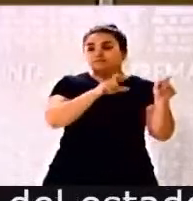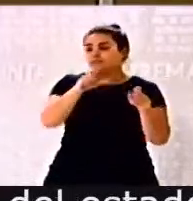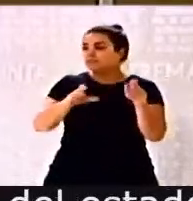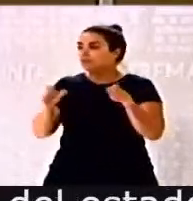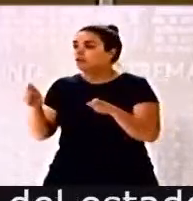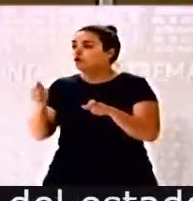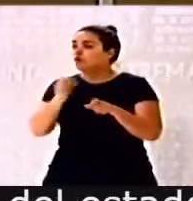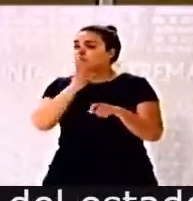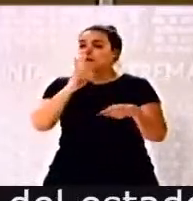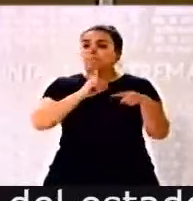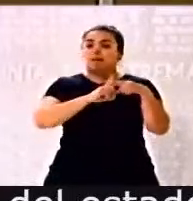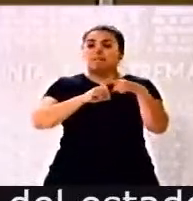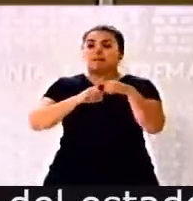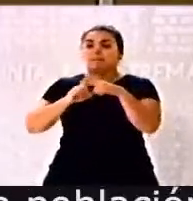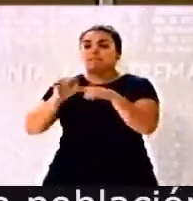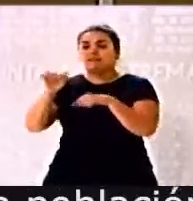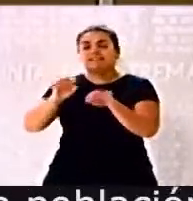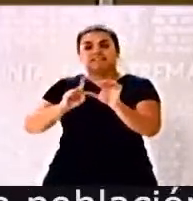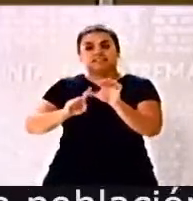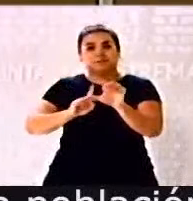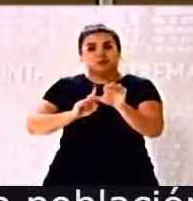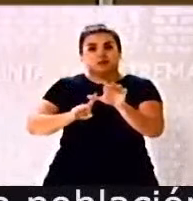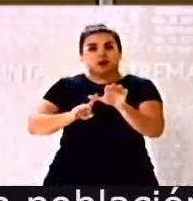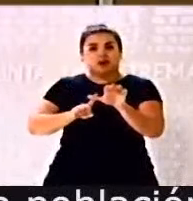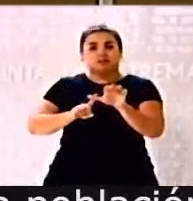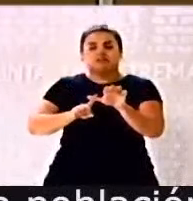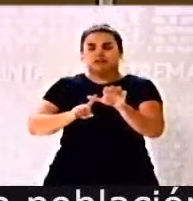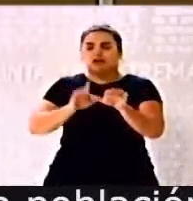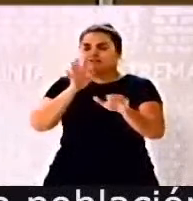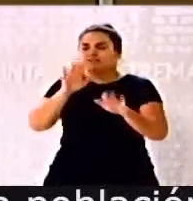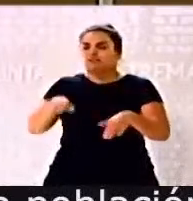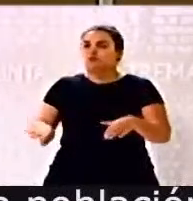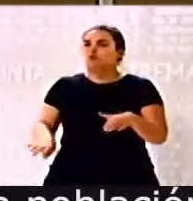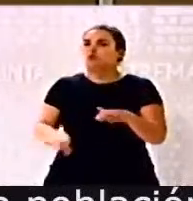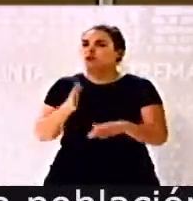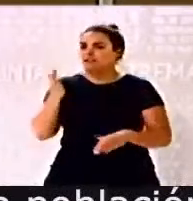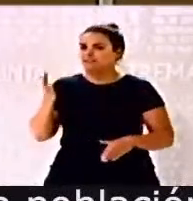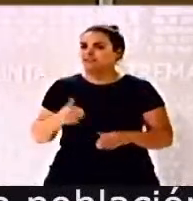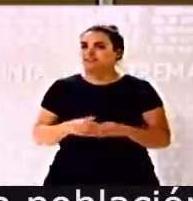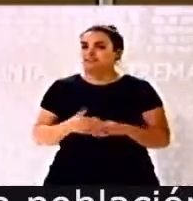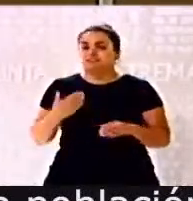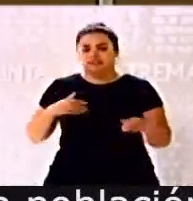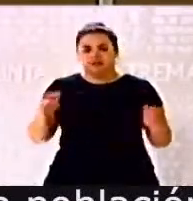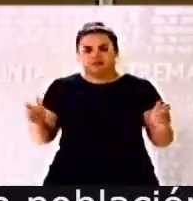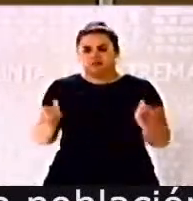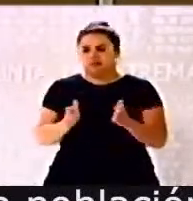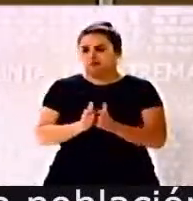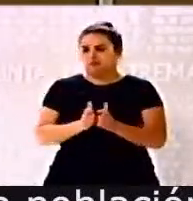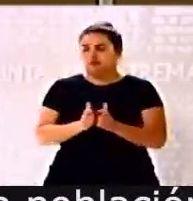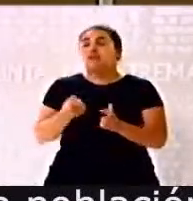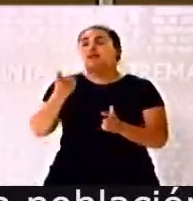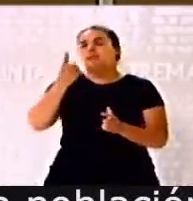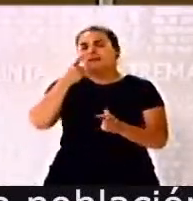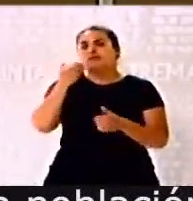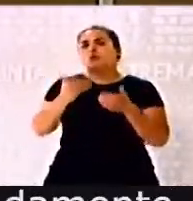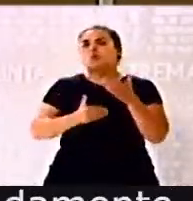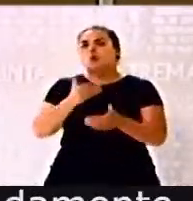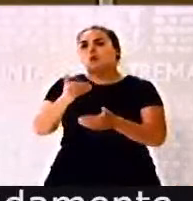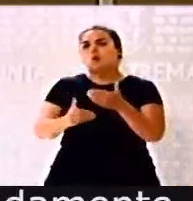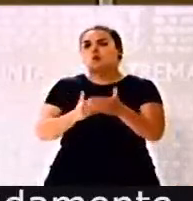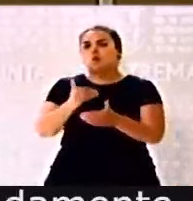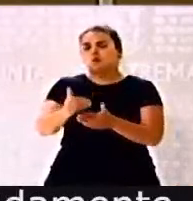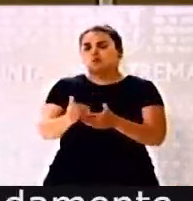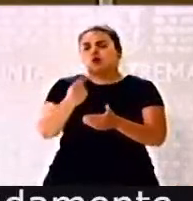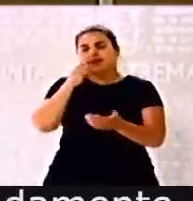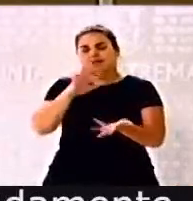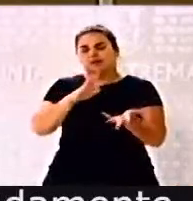el número de positivos que tenemos en Extremadura es afortunadamente reducido, tendremos que ir viéndolo a lo largo de